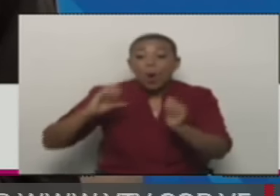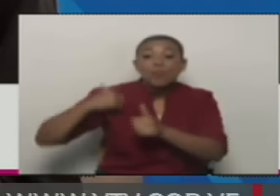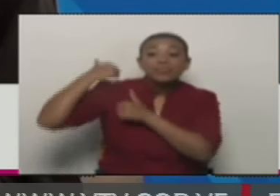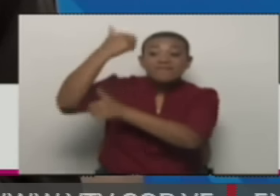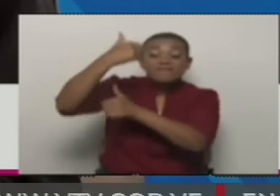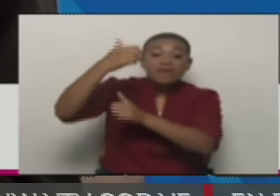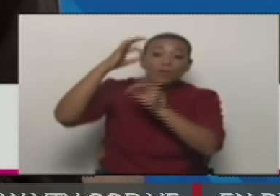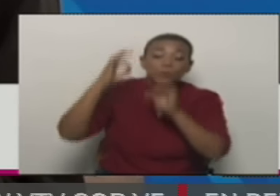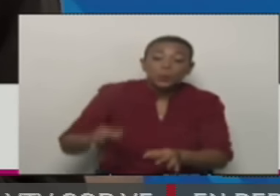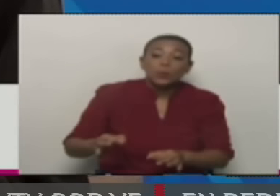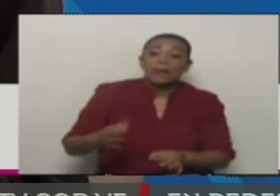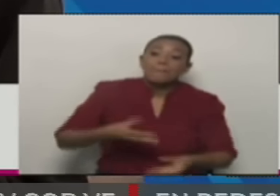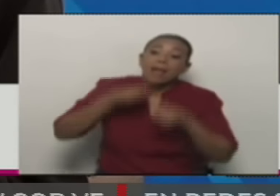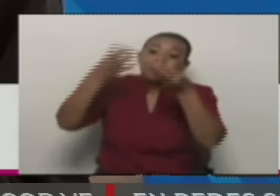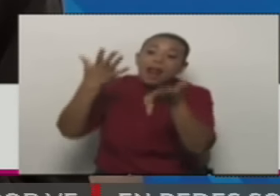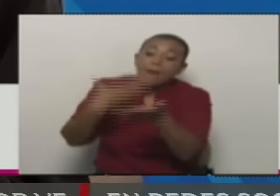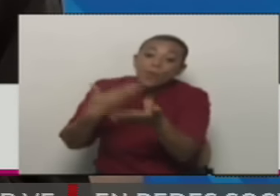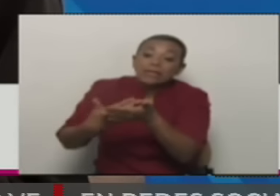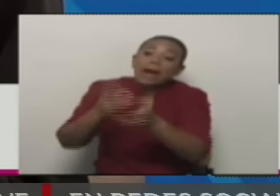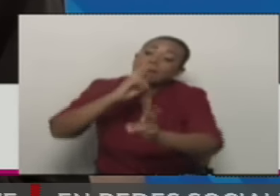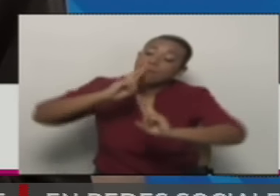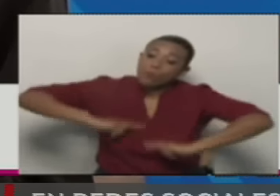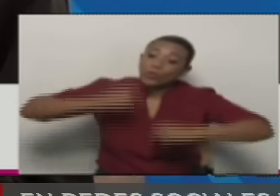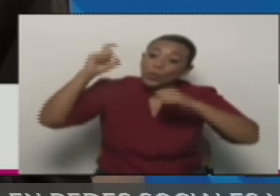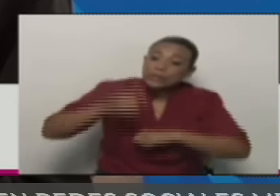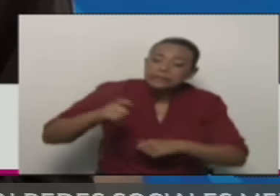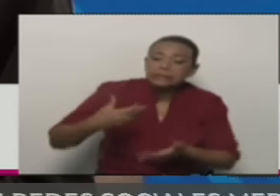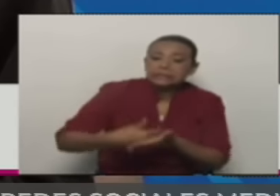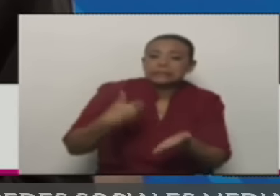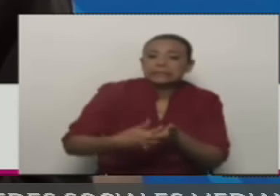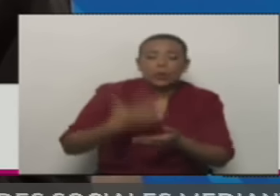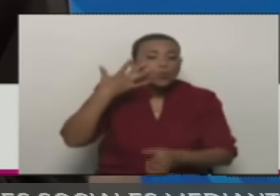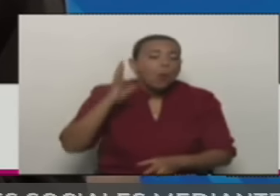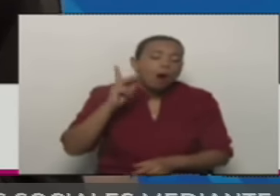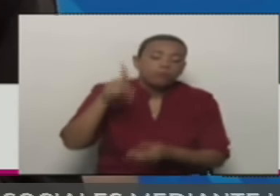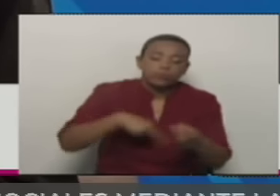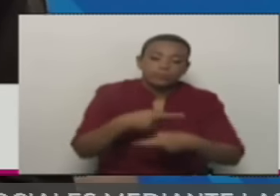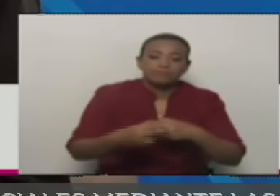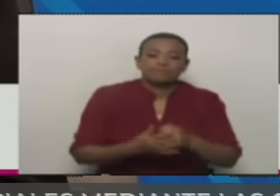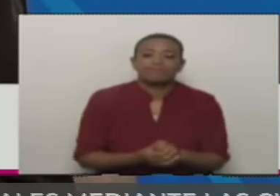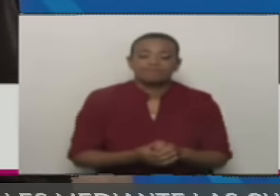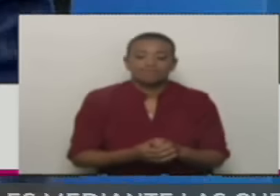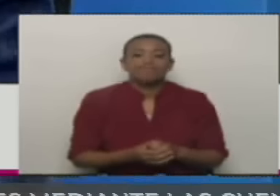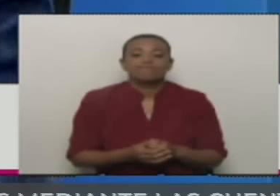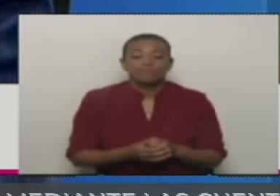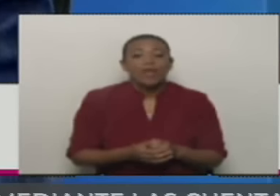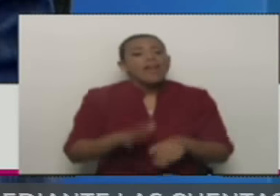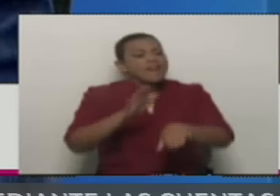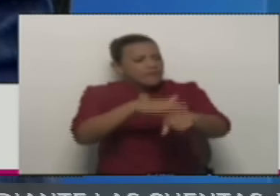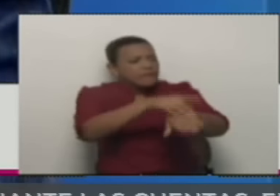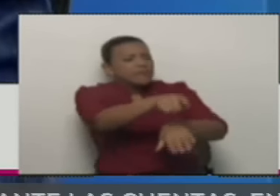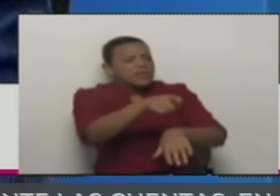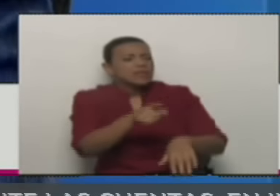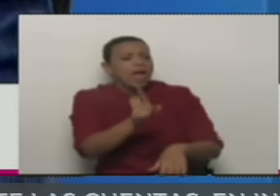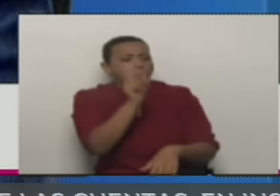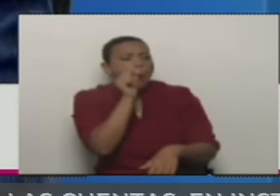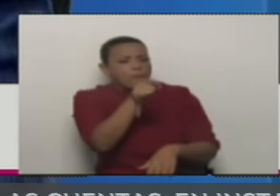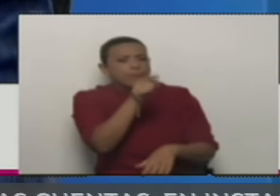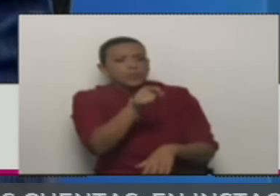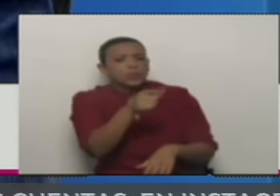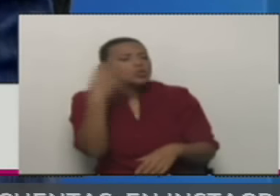venezolano. Territorializar el Estado, que es una de las premisas que usted nos ha planteado como gran salto revolucionario. Correcto. Fíjate, Amelías,